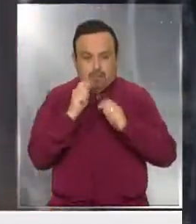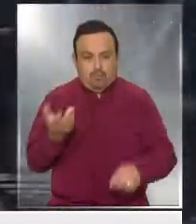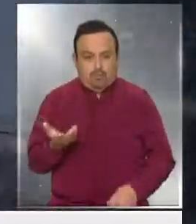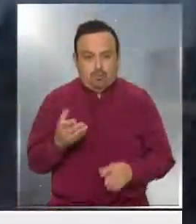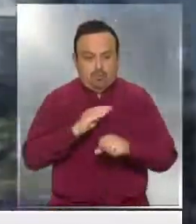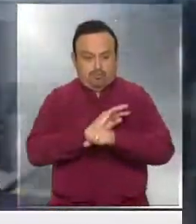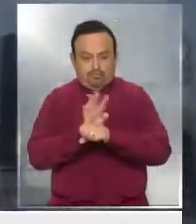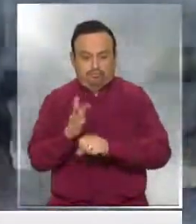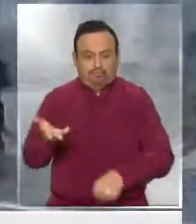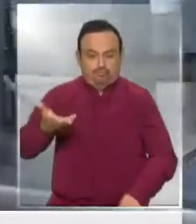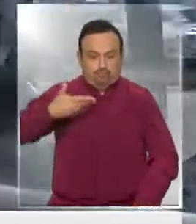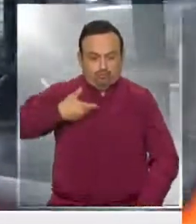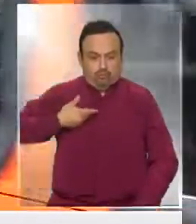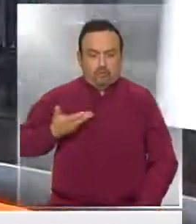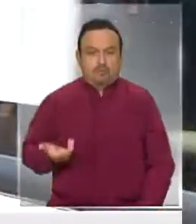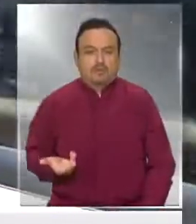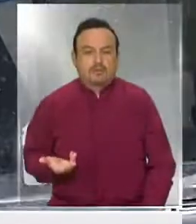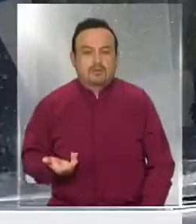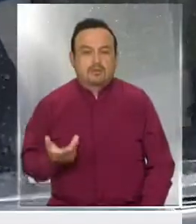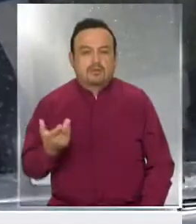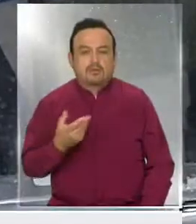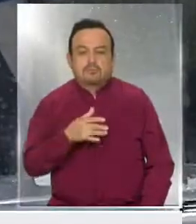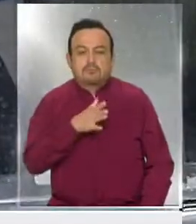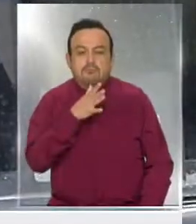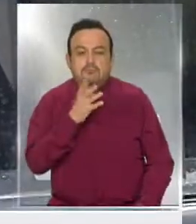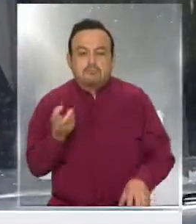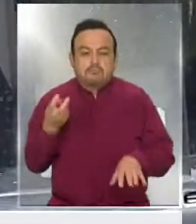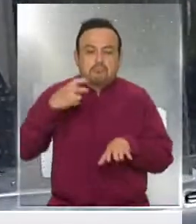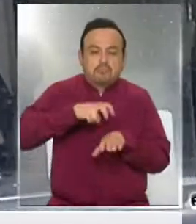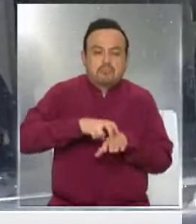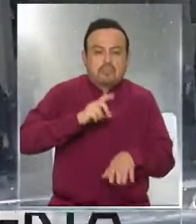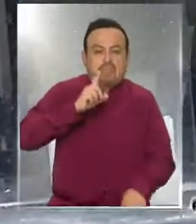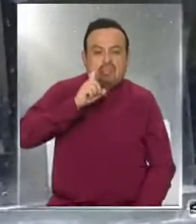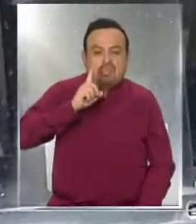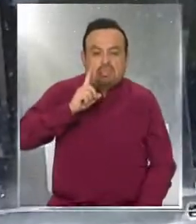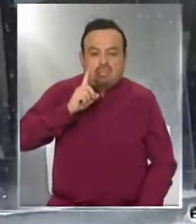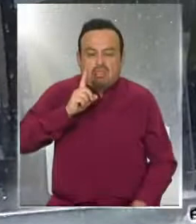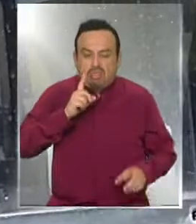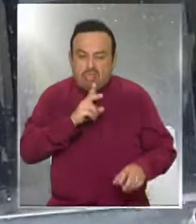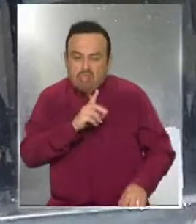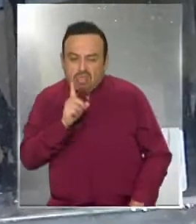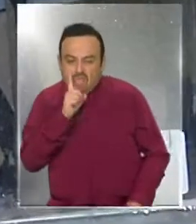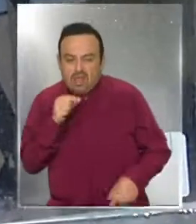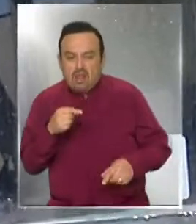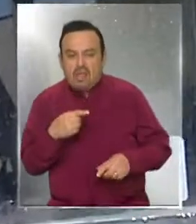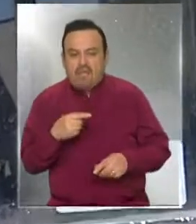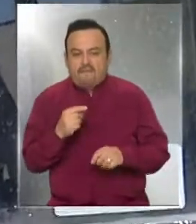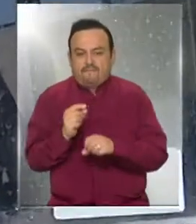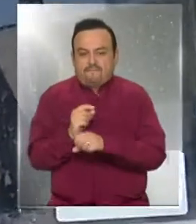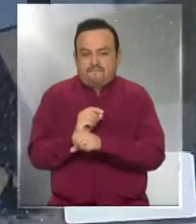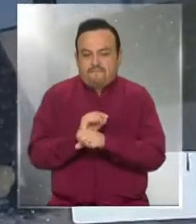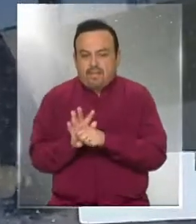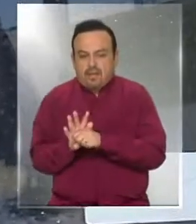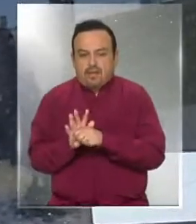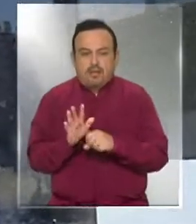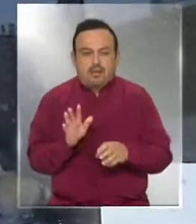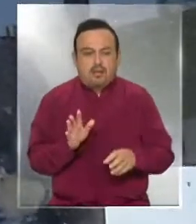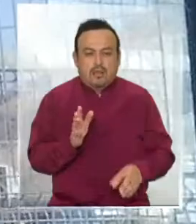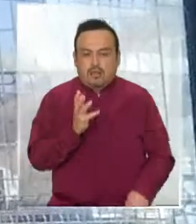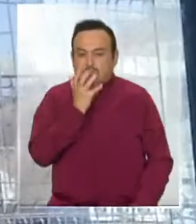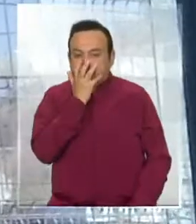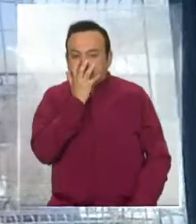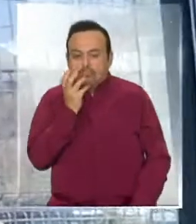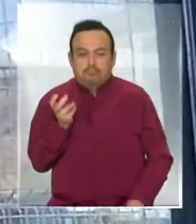con coronavirus. No sabemos quién sube, si vienen con el virus. Y muchos no usan, de los pasajeros que suben no vienen con